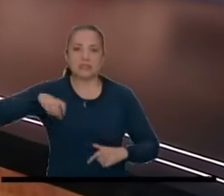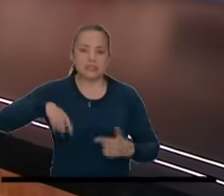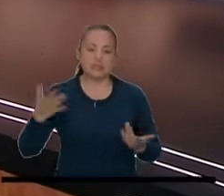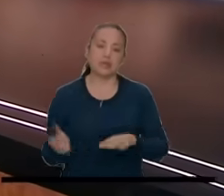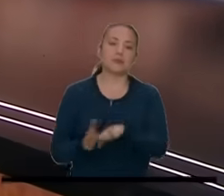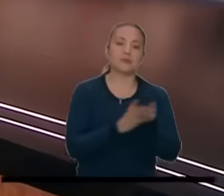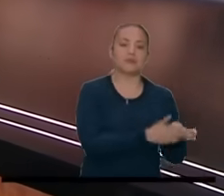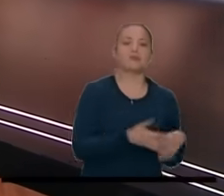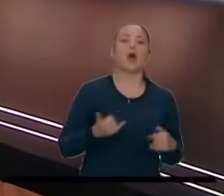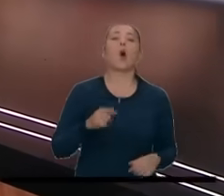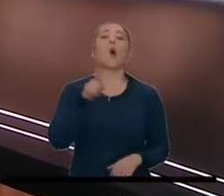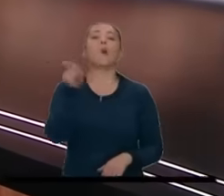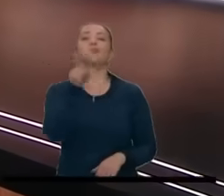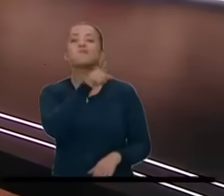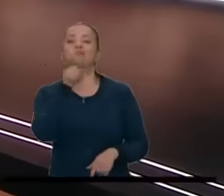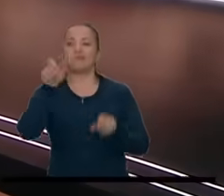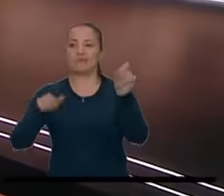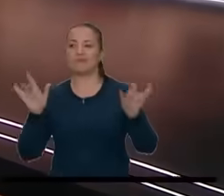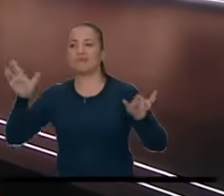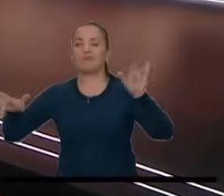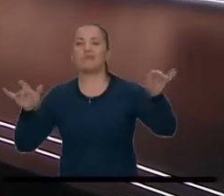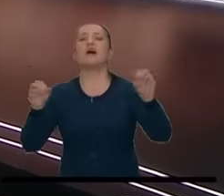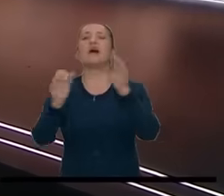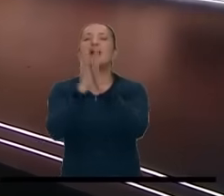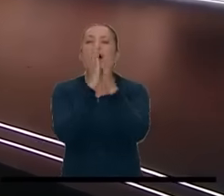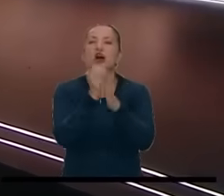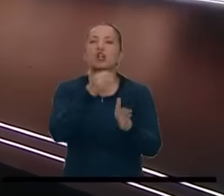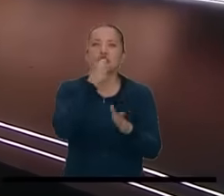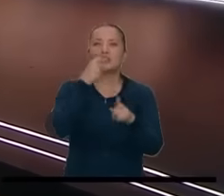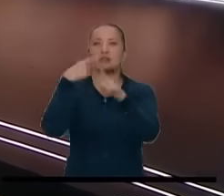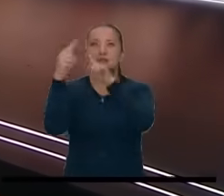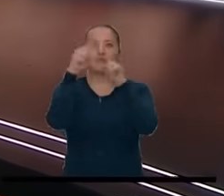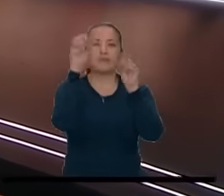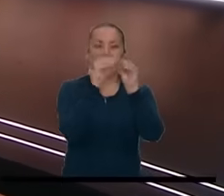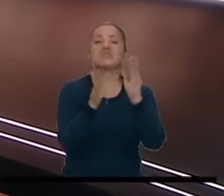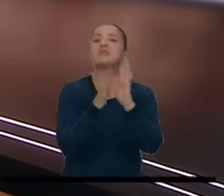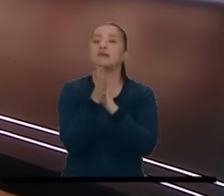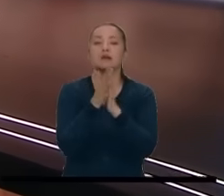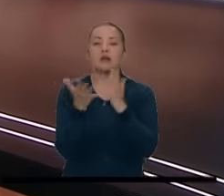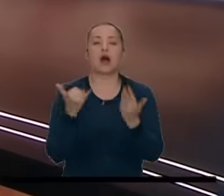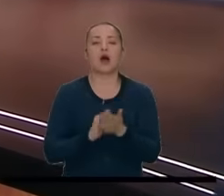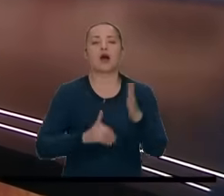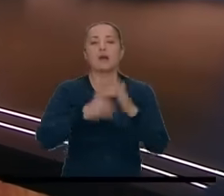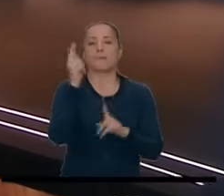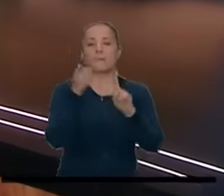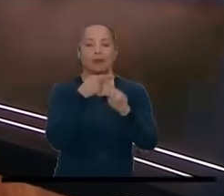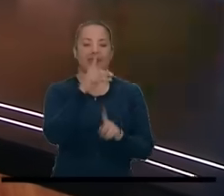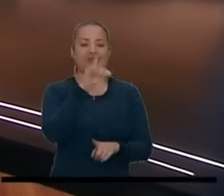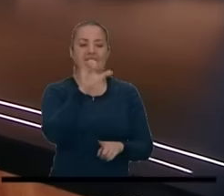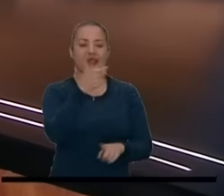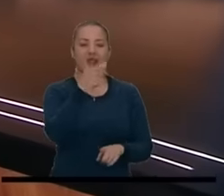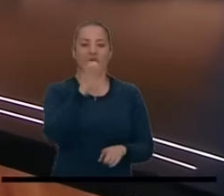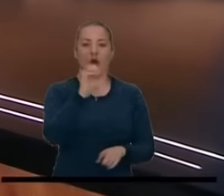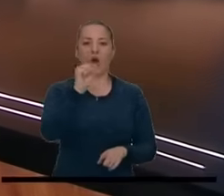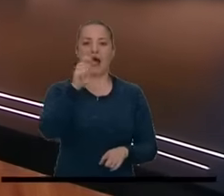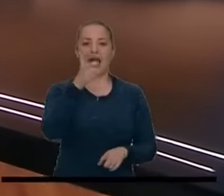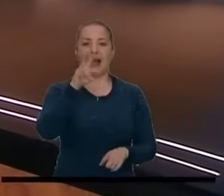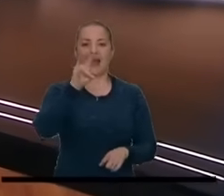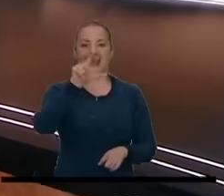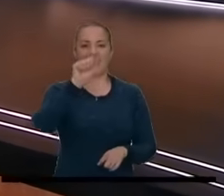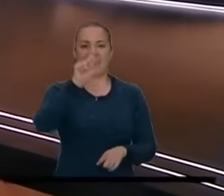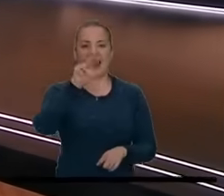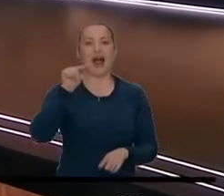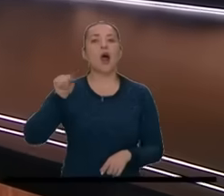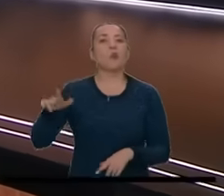nuestros periodistas están listos con estas y más noticias Caracol del Día, pero comenzamos con Diego Aguilar, que se encuentra cerca al puente